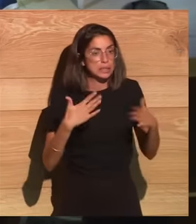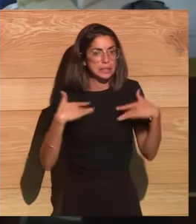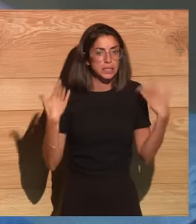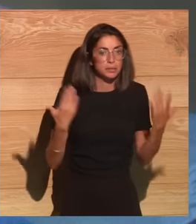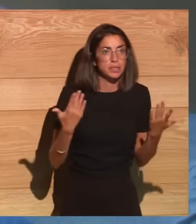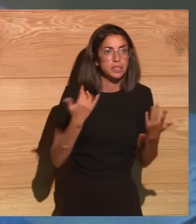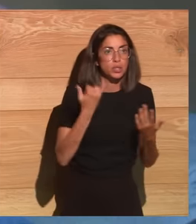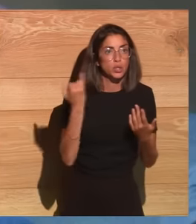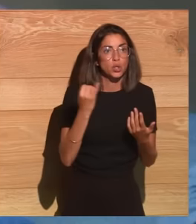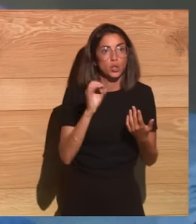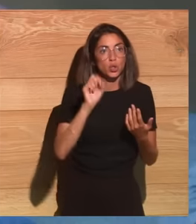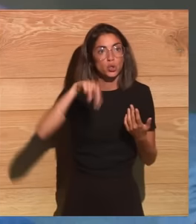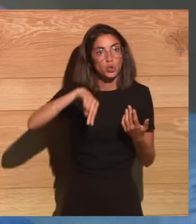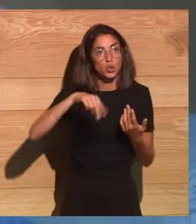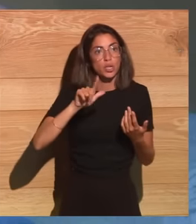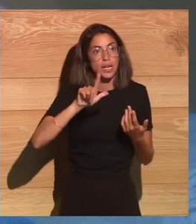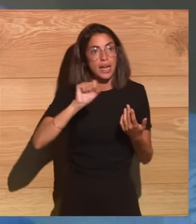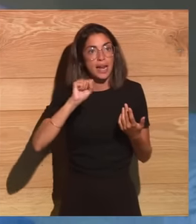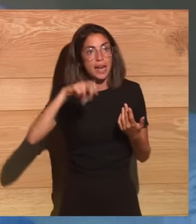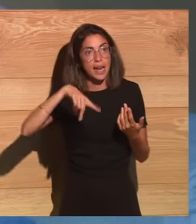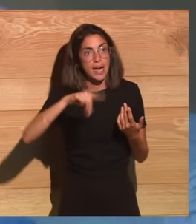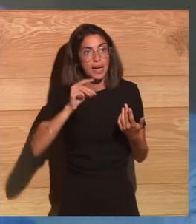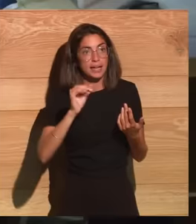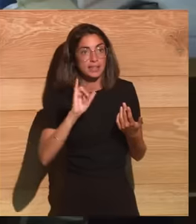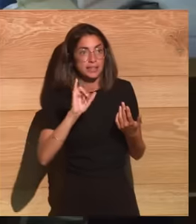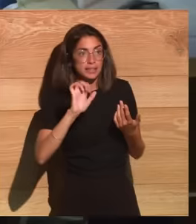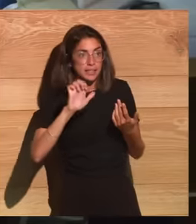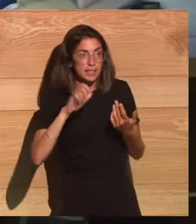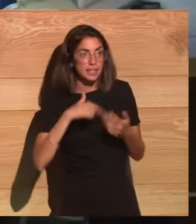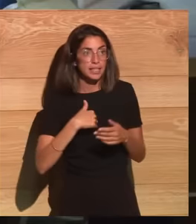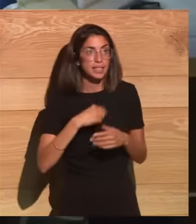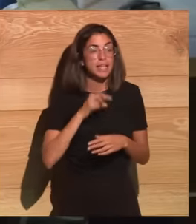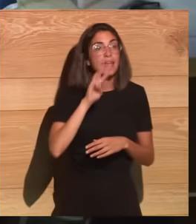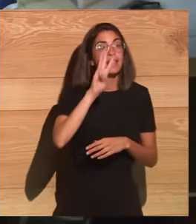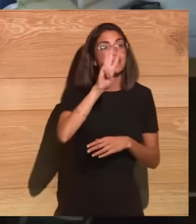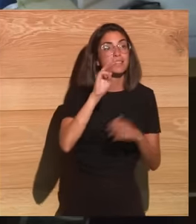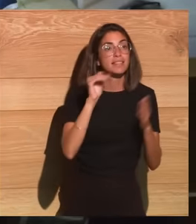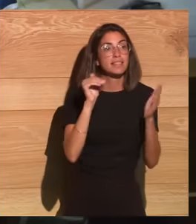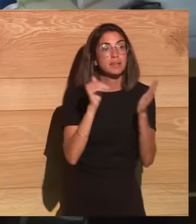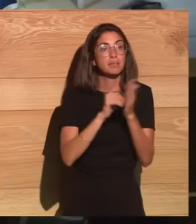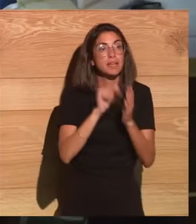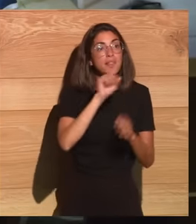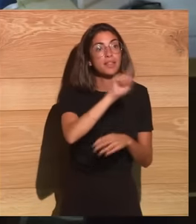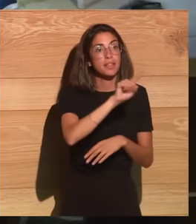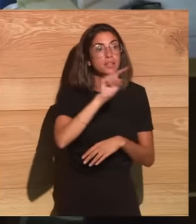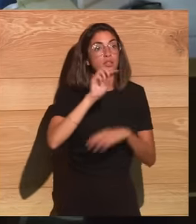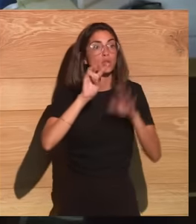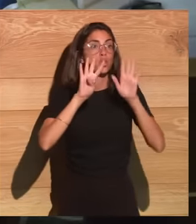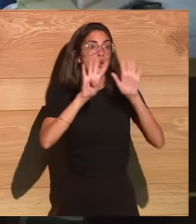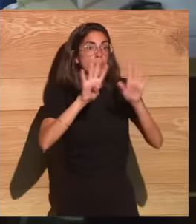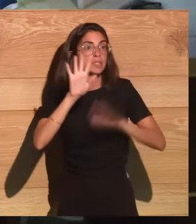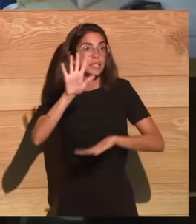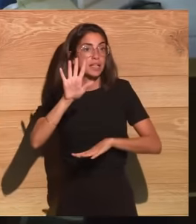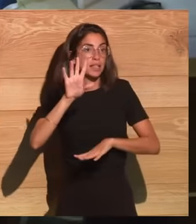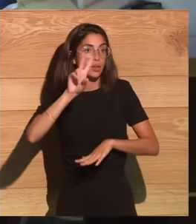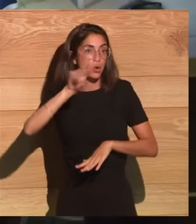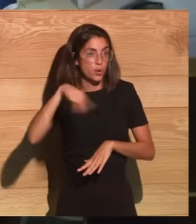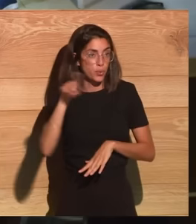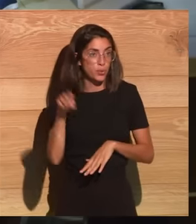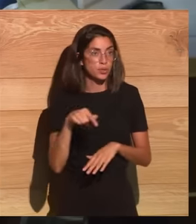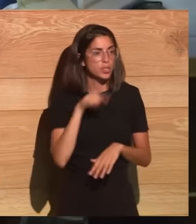John Landis, ¿cuánto me costó John Landis? Echando cuentas, eran 3.195. Aproximadamente, oye. Esto es... ¿Y eso en purpurina cuánto